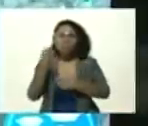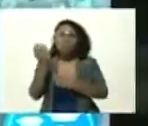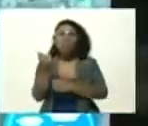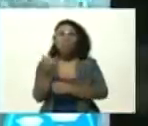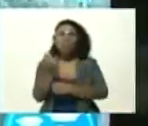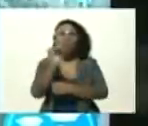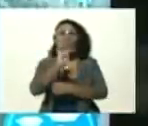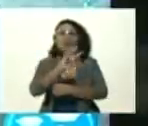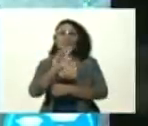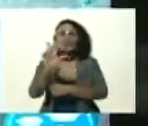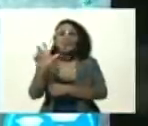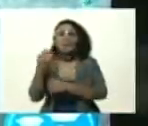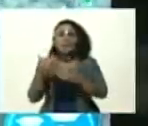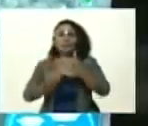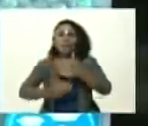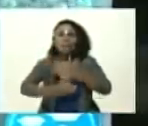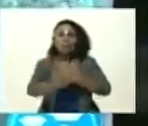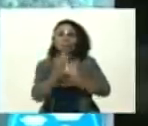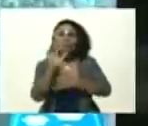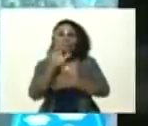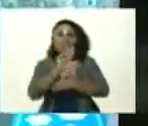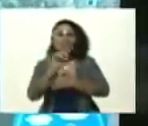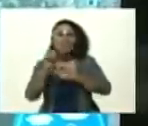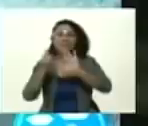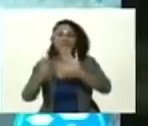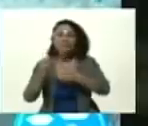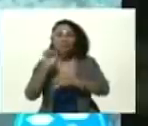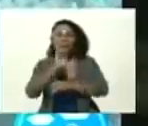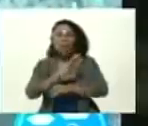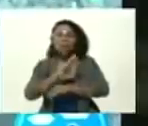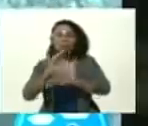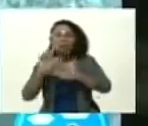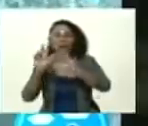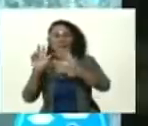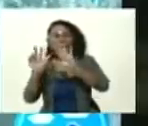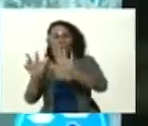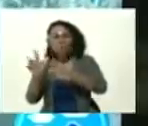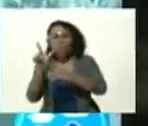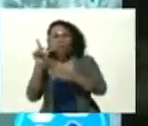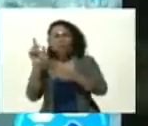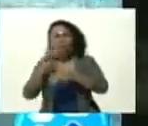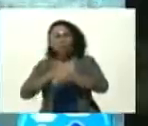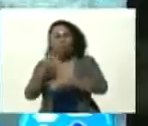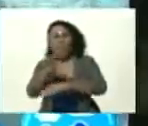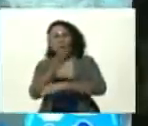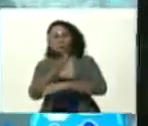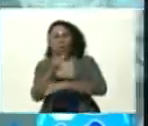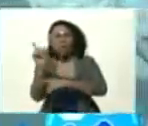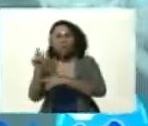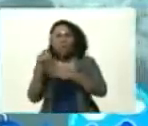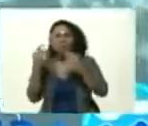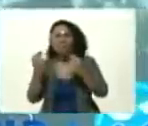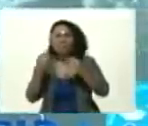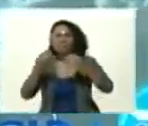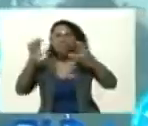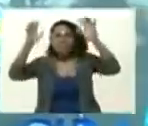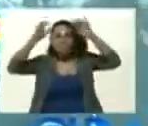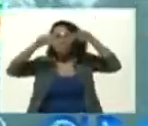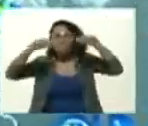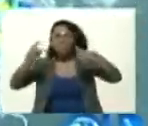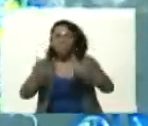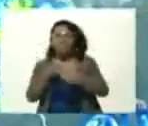avanzando progresivamente y la tendremos dentro de 36 o 48 horas, activando esta franja de lluvias principal en